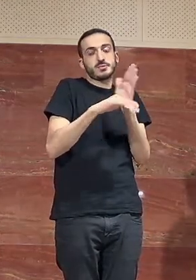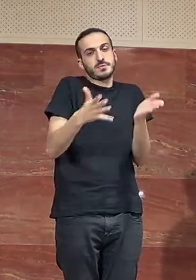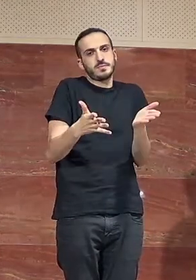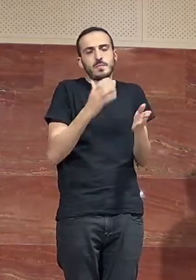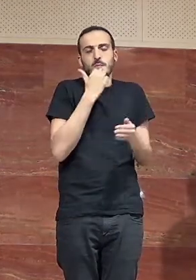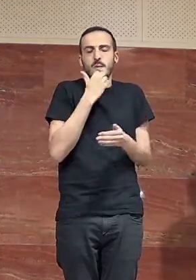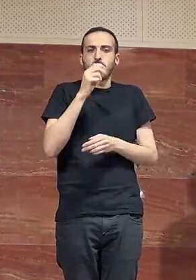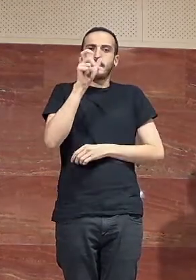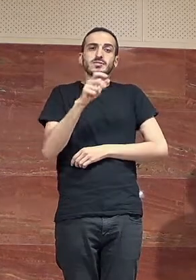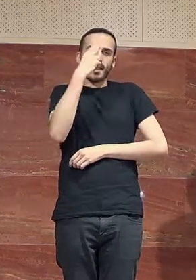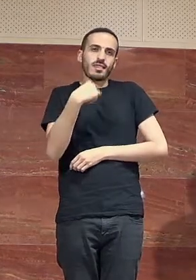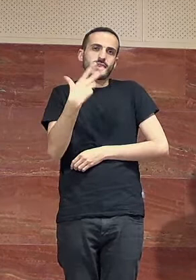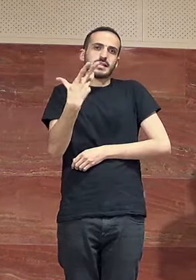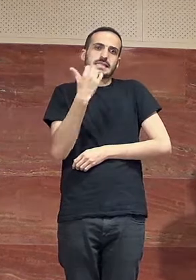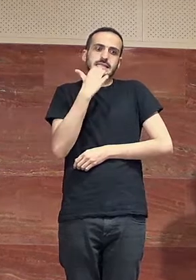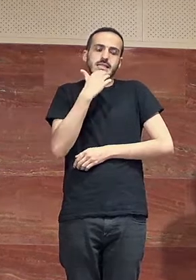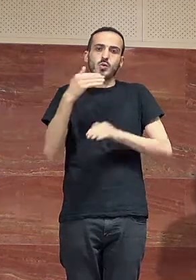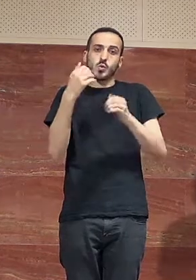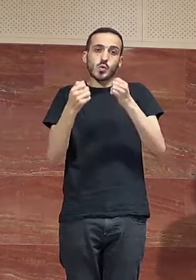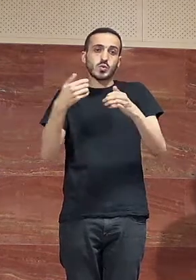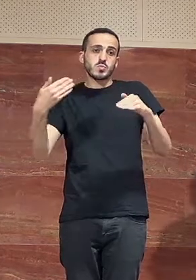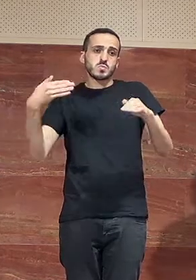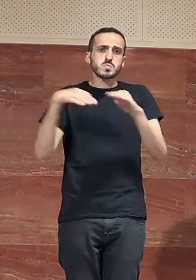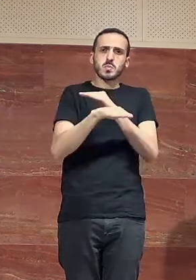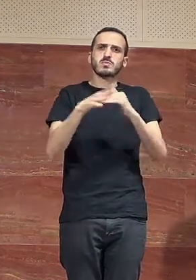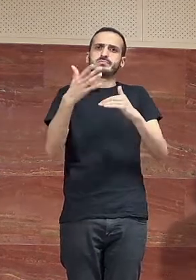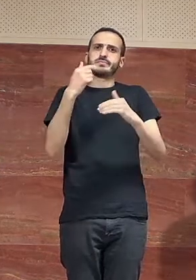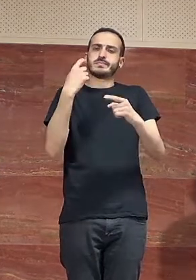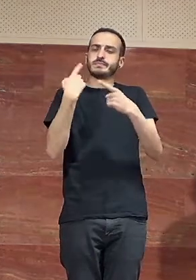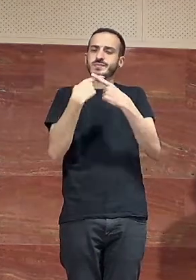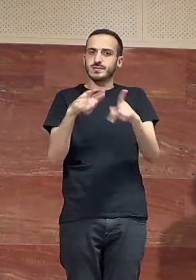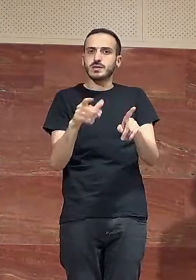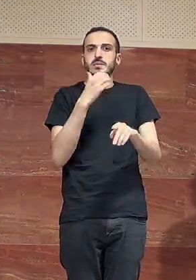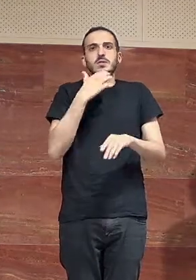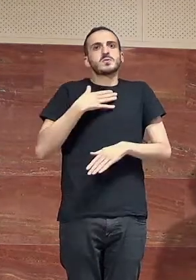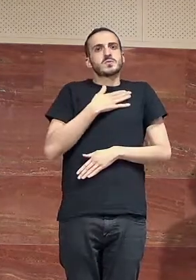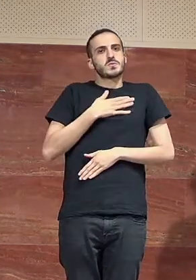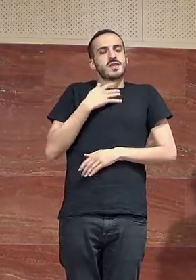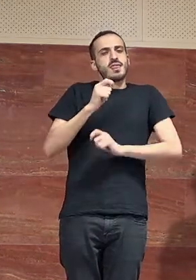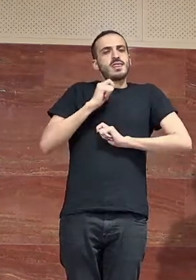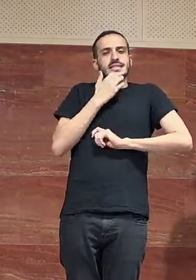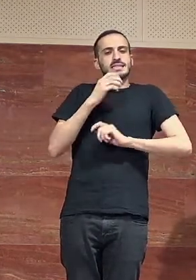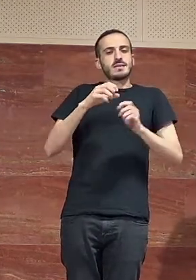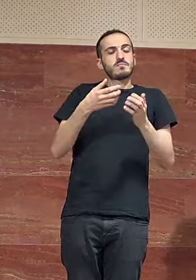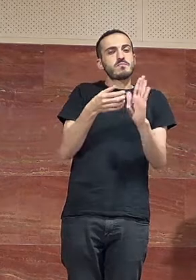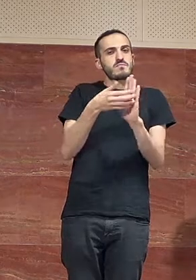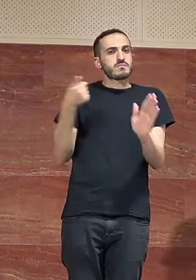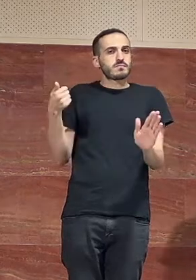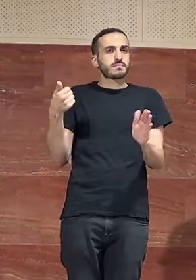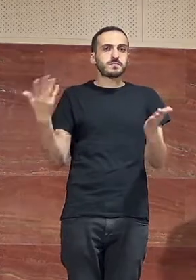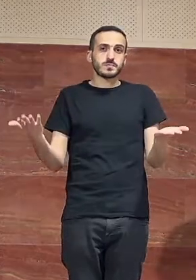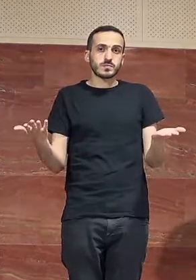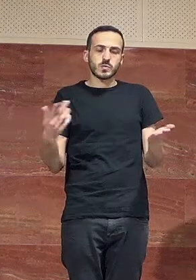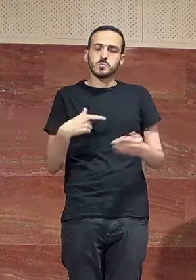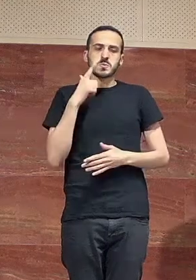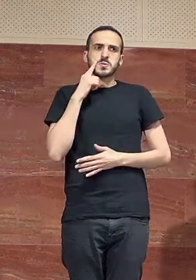ciegas, ¿no? Vale que no se van a golpear con un elemento que está prolongado hasta el suelo, pero le supone una incomodidad, ¿no? Entonces, yo creo que tenemos la ciudad muchas